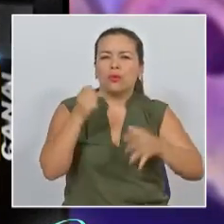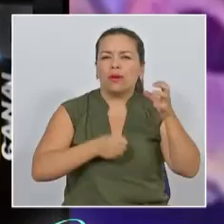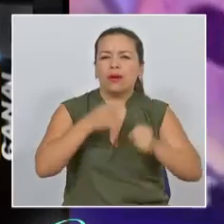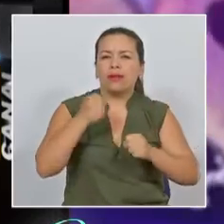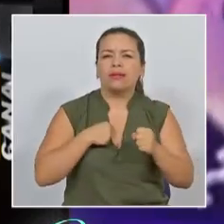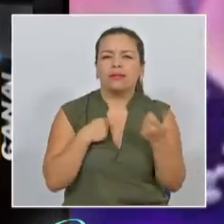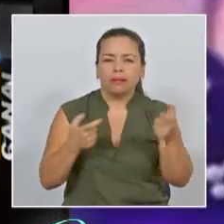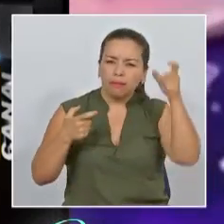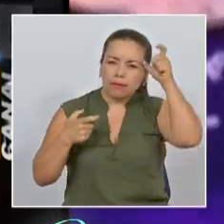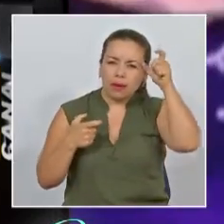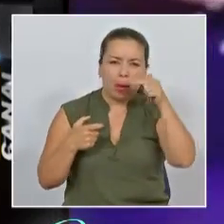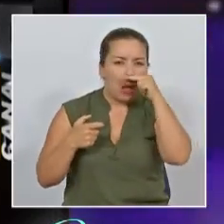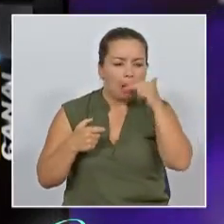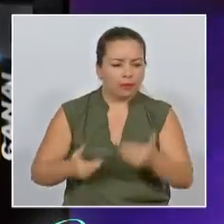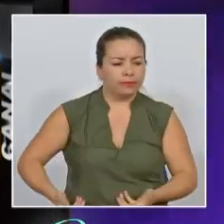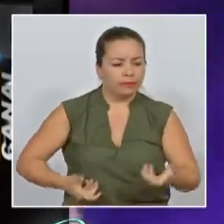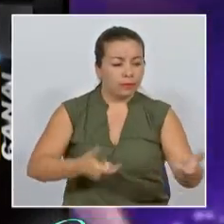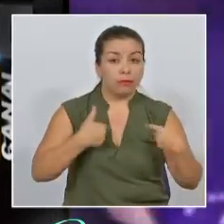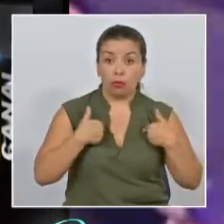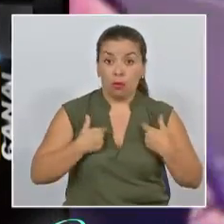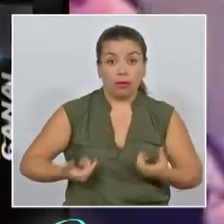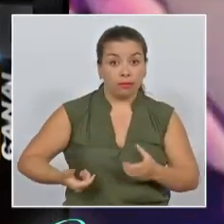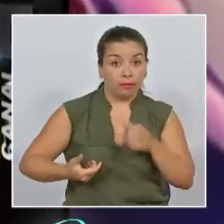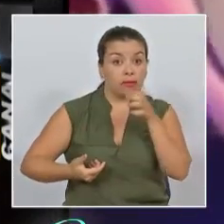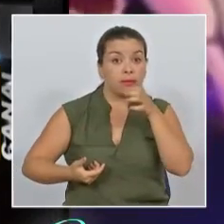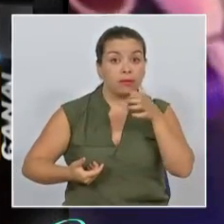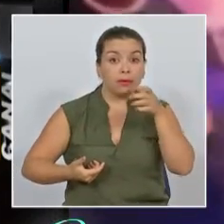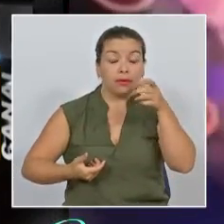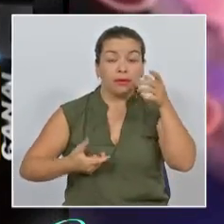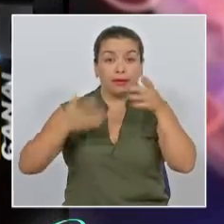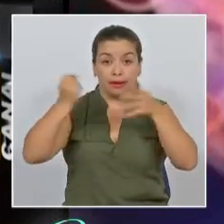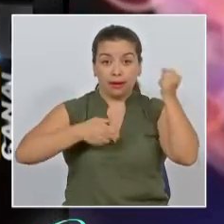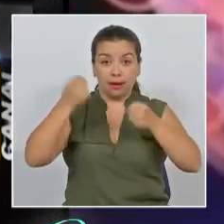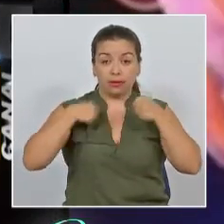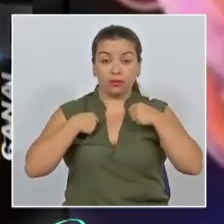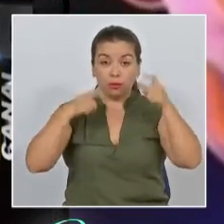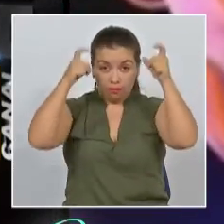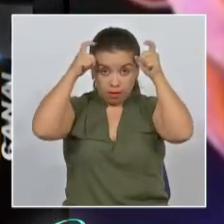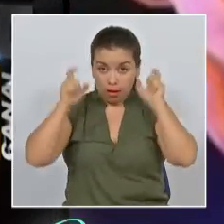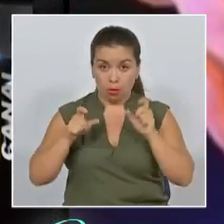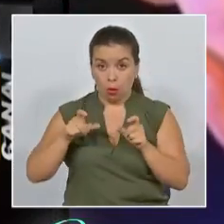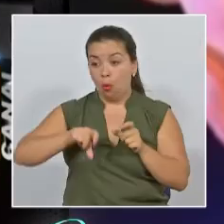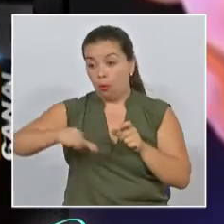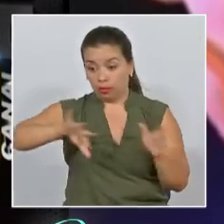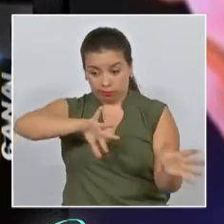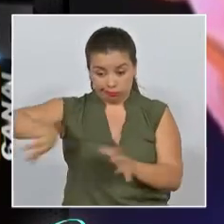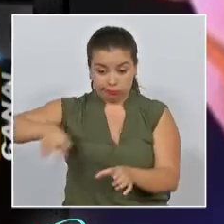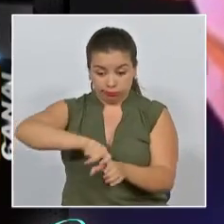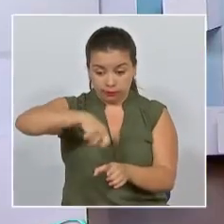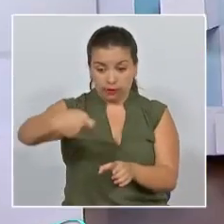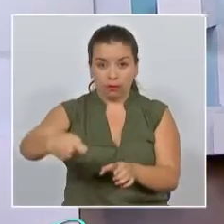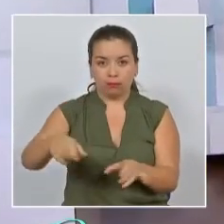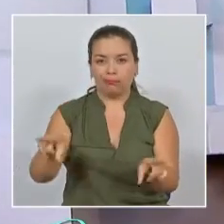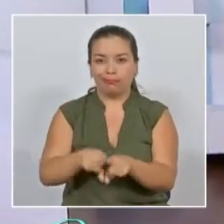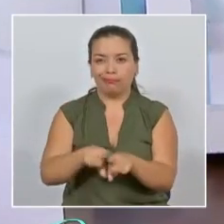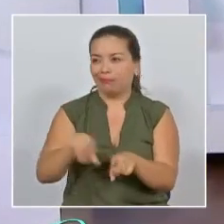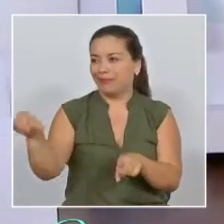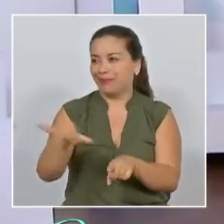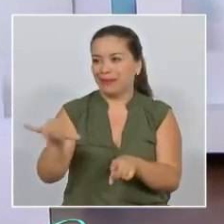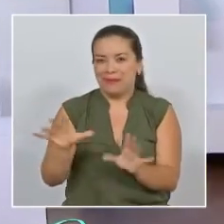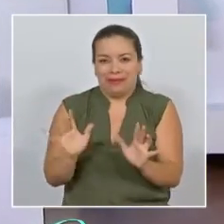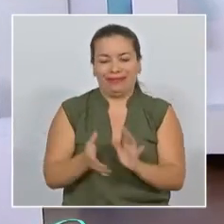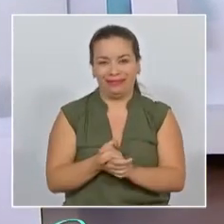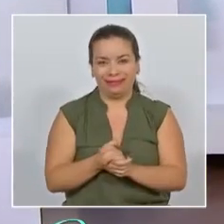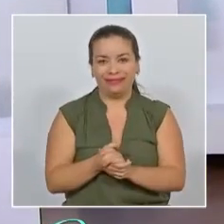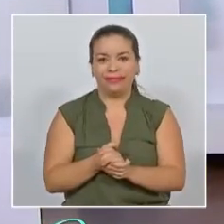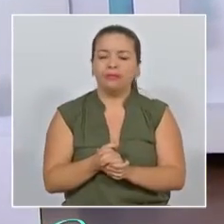niño? Porque una señora decía, yo no le doy leche de vaca, yo le doy leche de tarro. Es lo mismo, es leche de vaca, que es bueno que lo tengan presente. Y entonces,